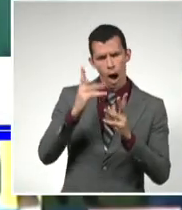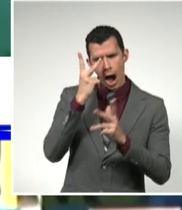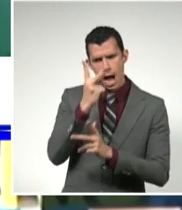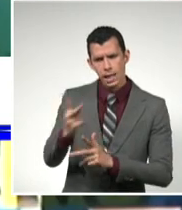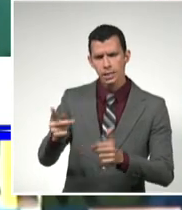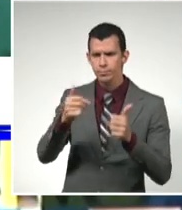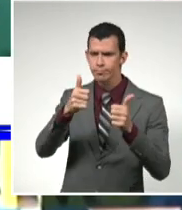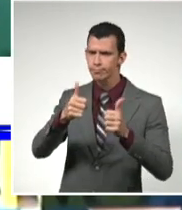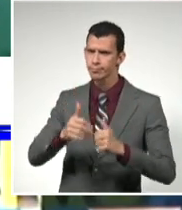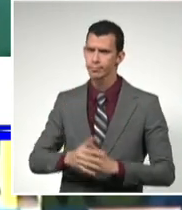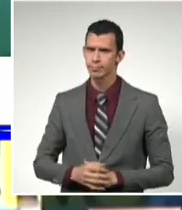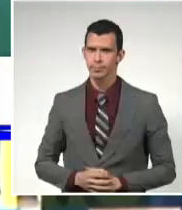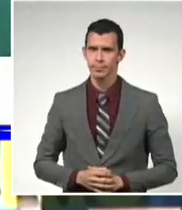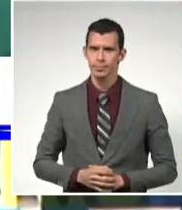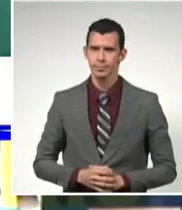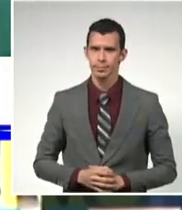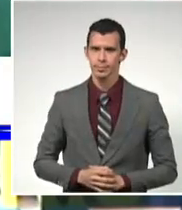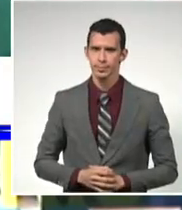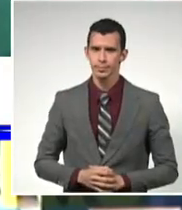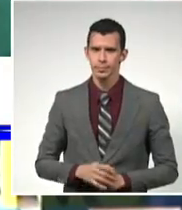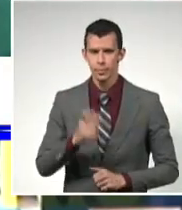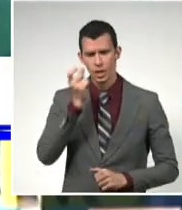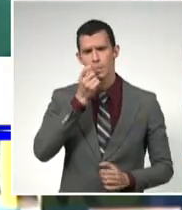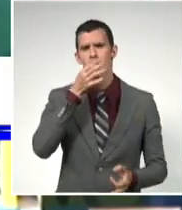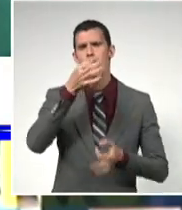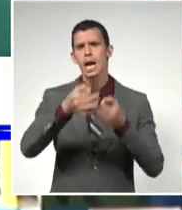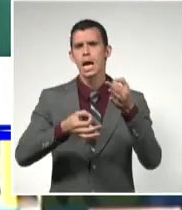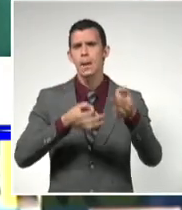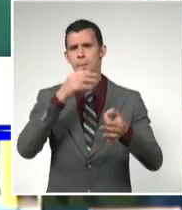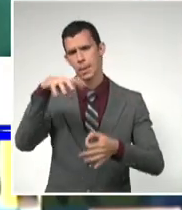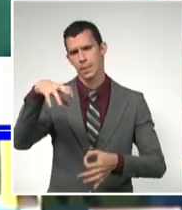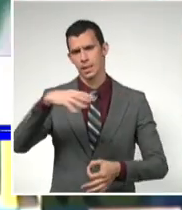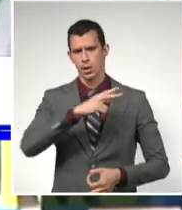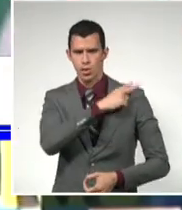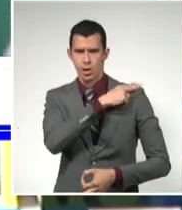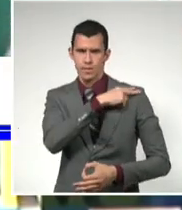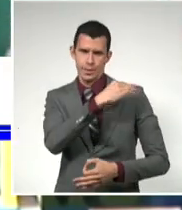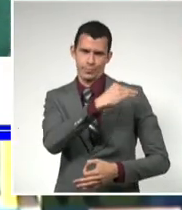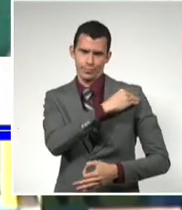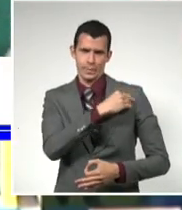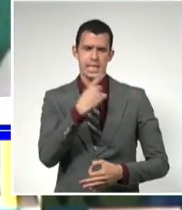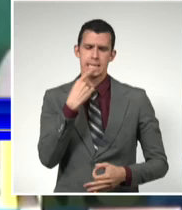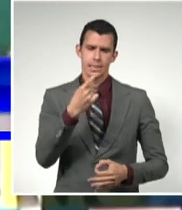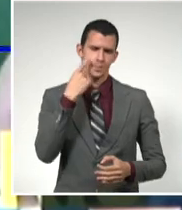un monitoreo en cada uno de los municipios